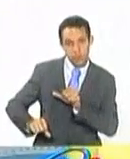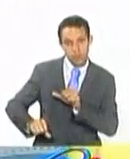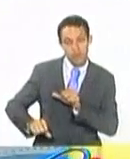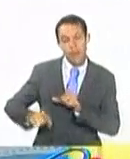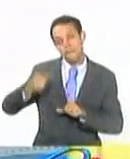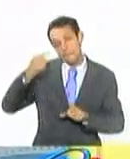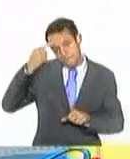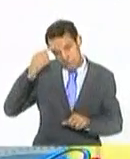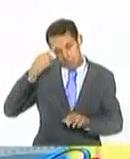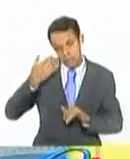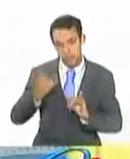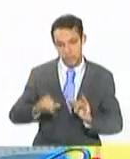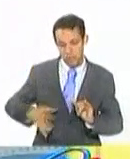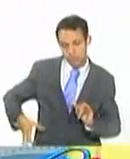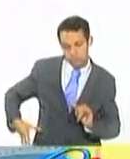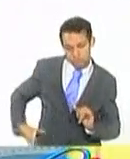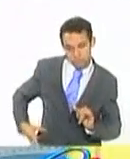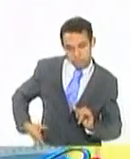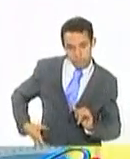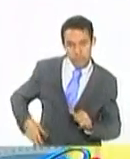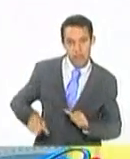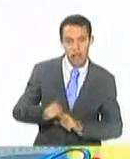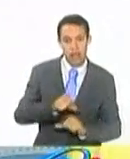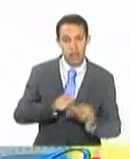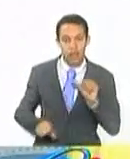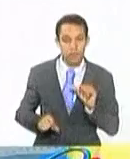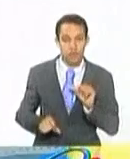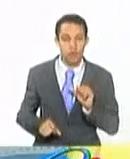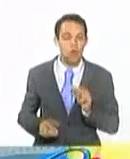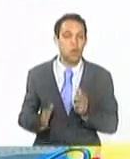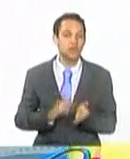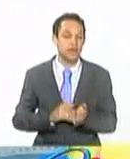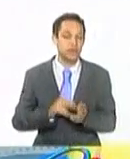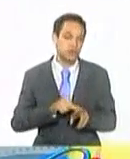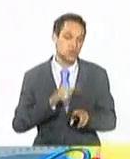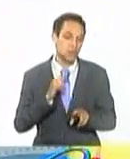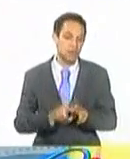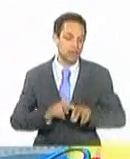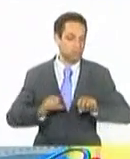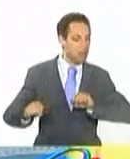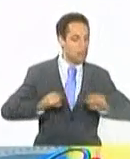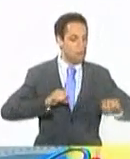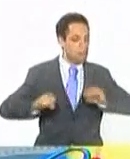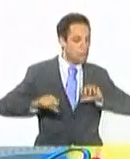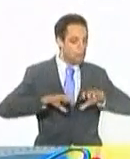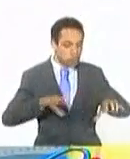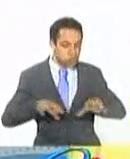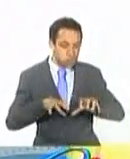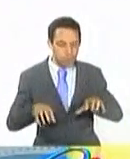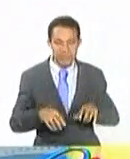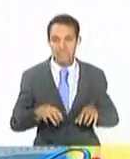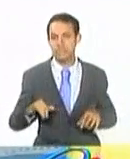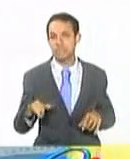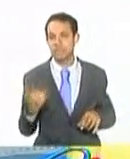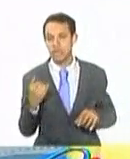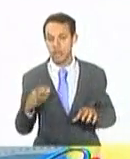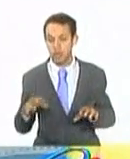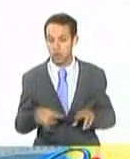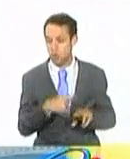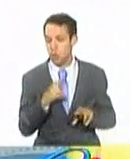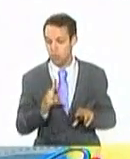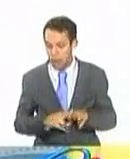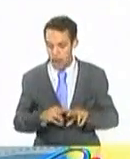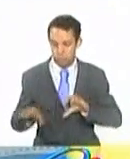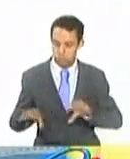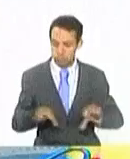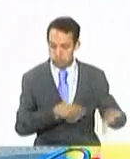que como ya tiene el riñón pues entonces vuelve a su vida normal pero sí la vida normal